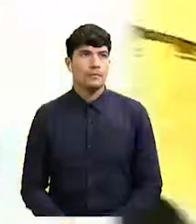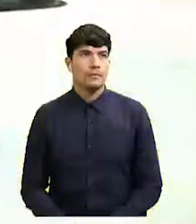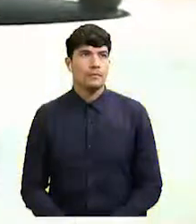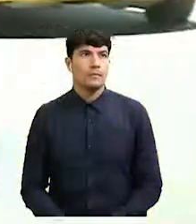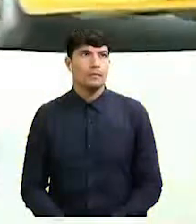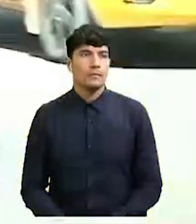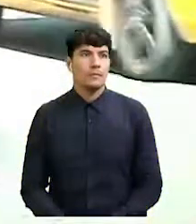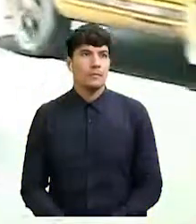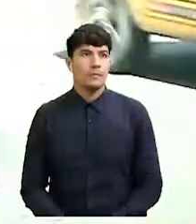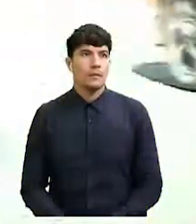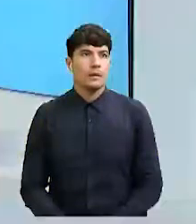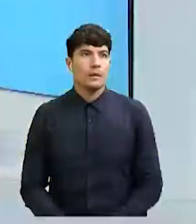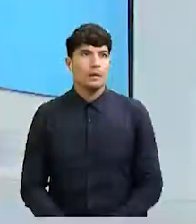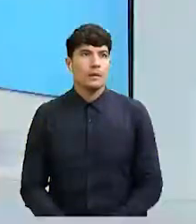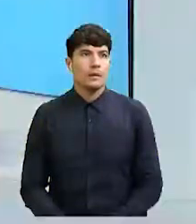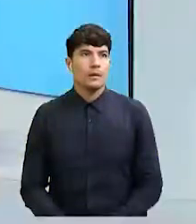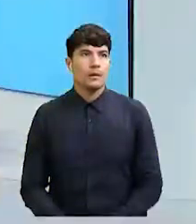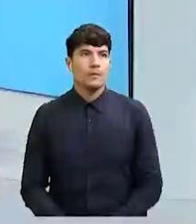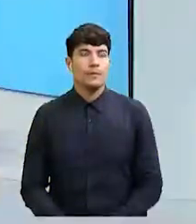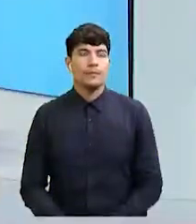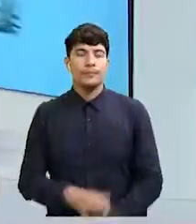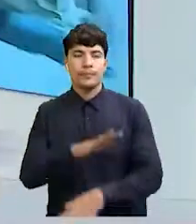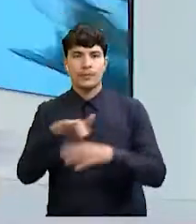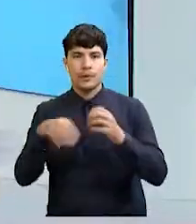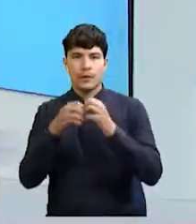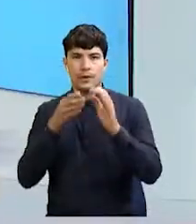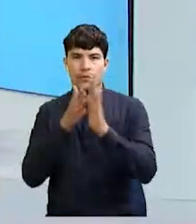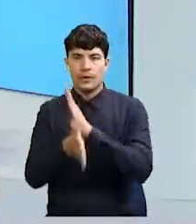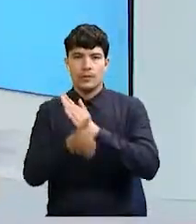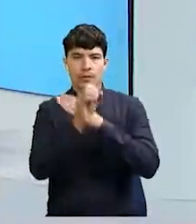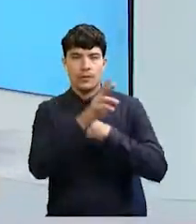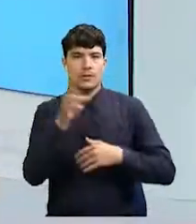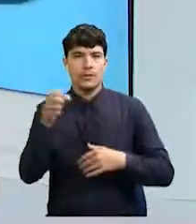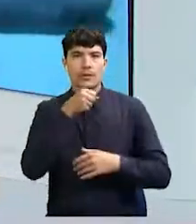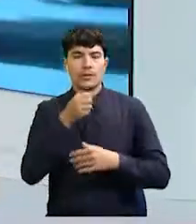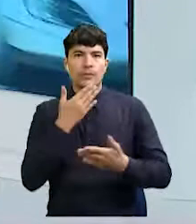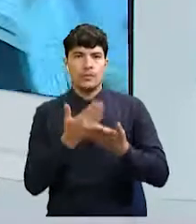la plenaria del Senado. Compañeros y televidentes, hasta aquí toda la información.